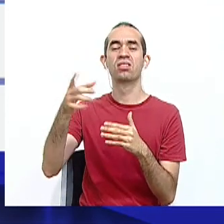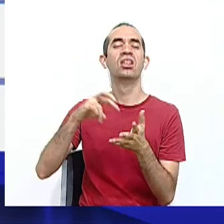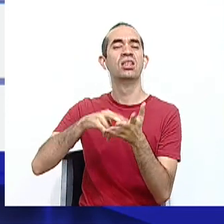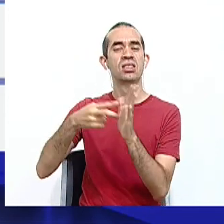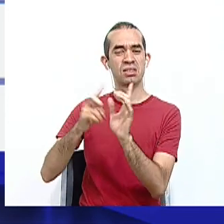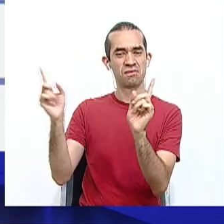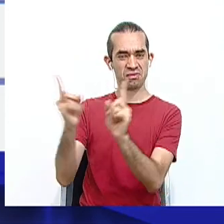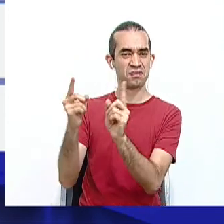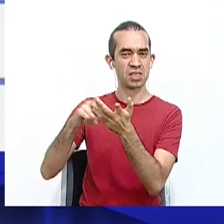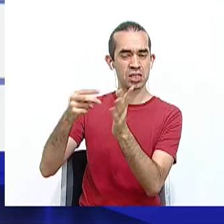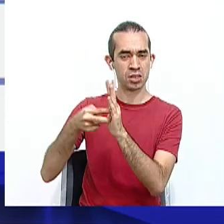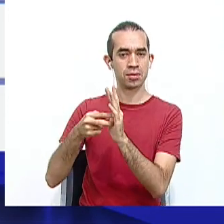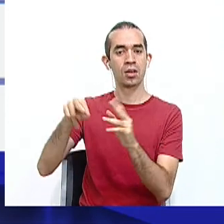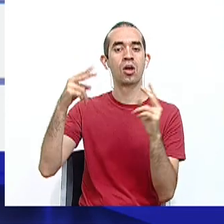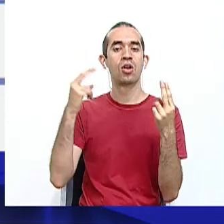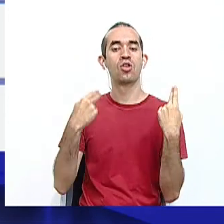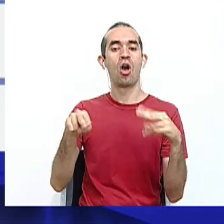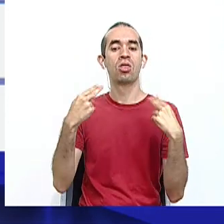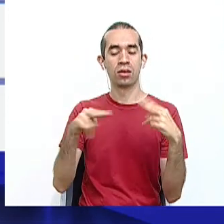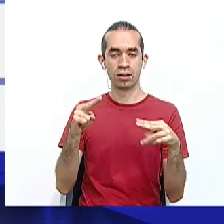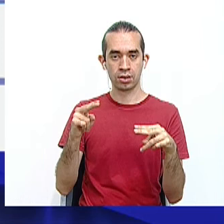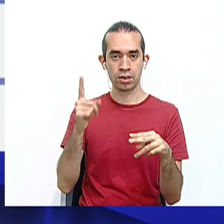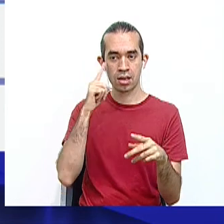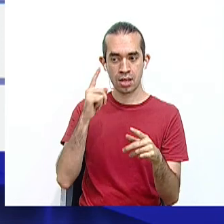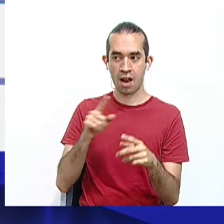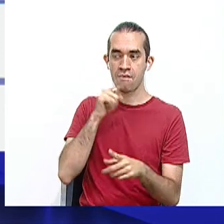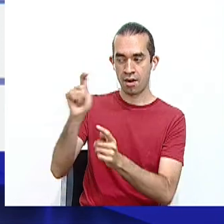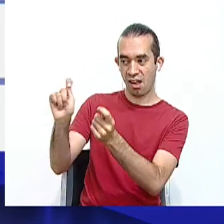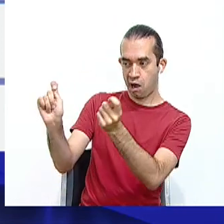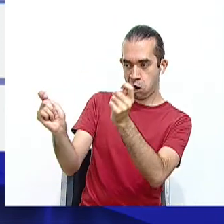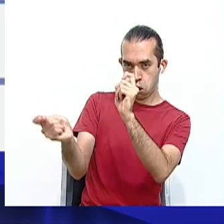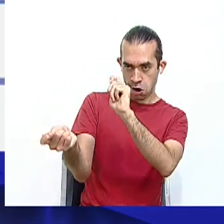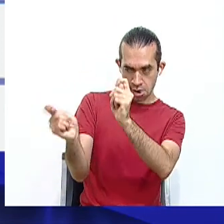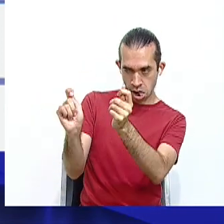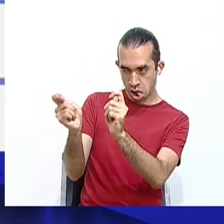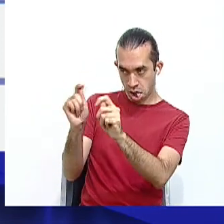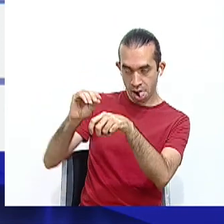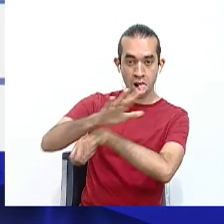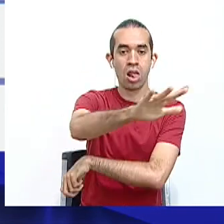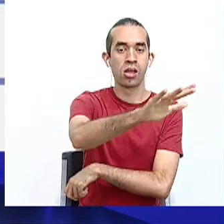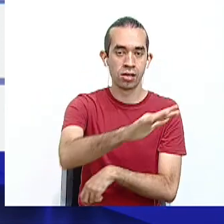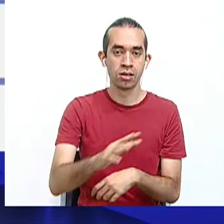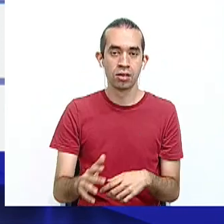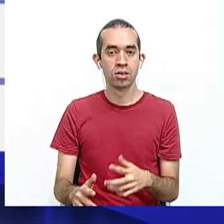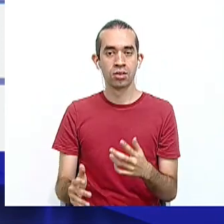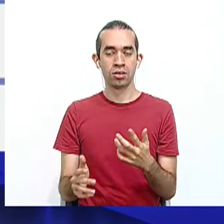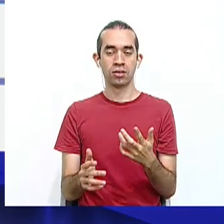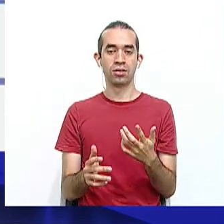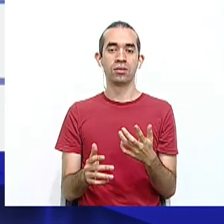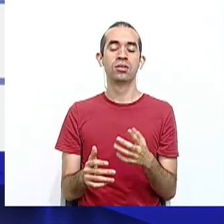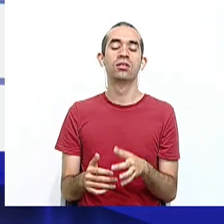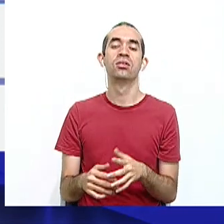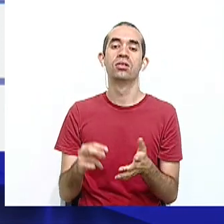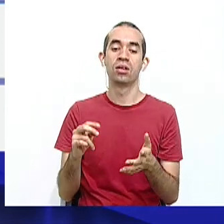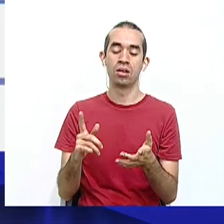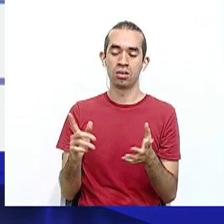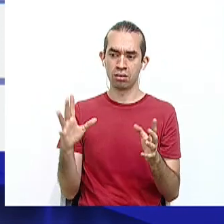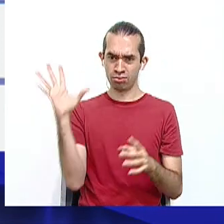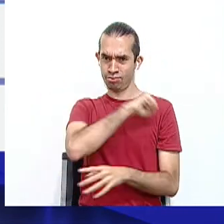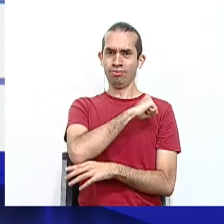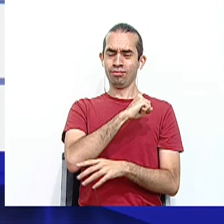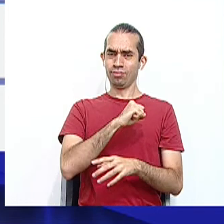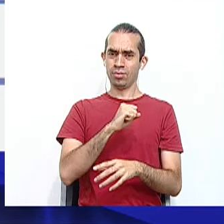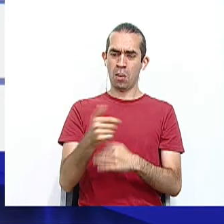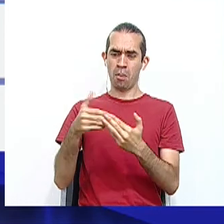de noticias que distorsionan la realidad en busca de influir sobre el público. De esta manera seremos lectores más